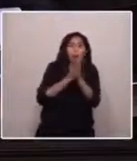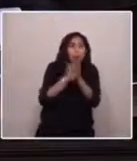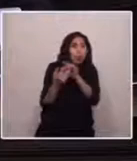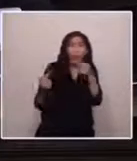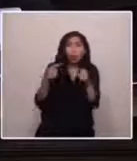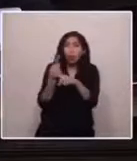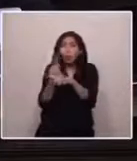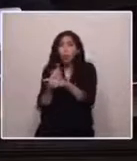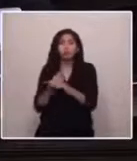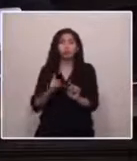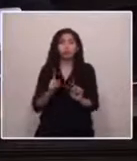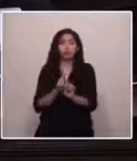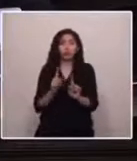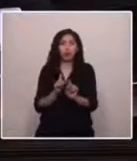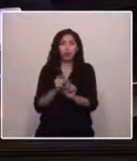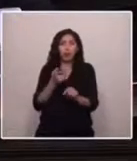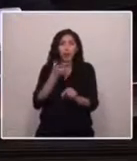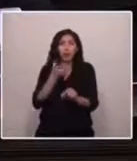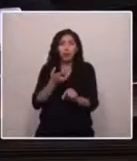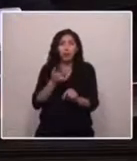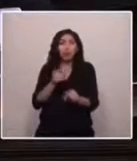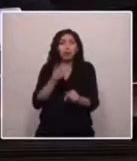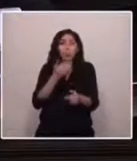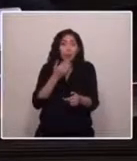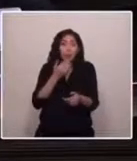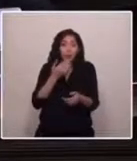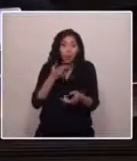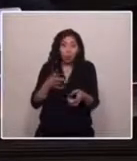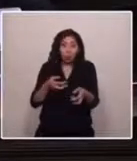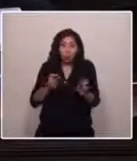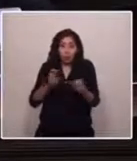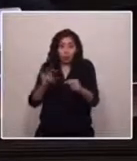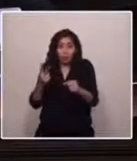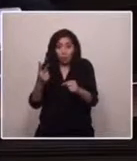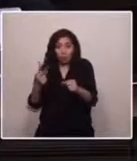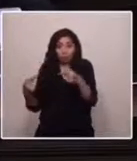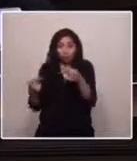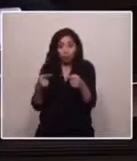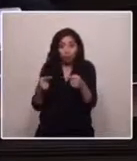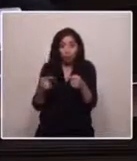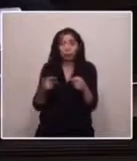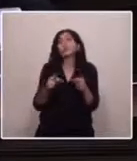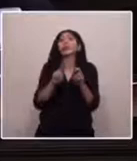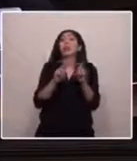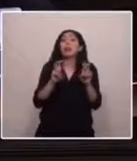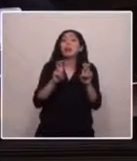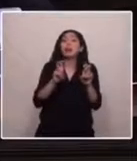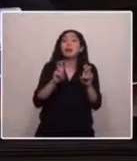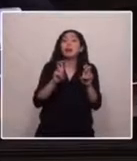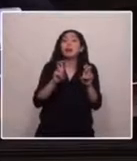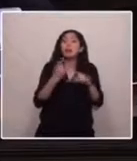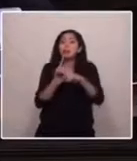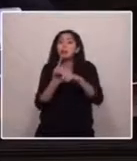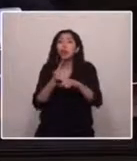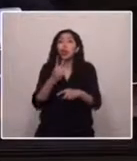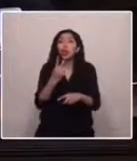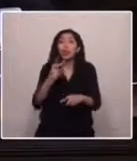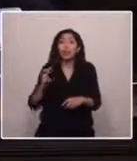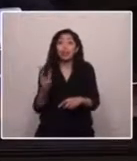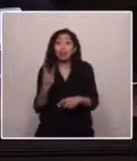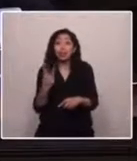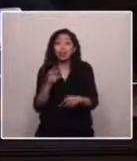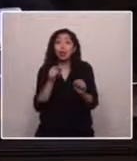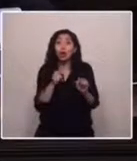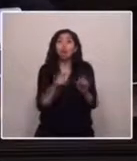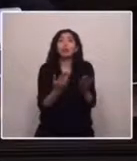de eso con ausencia de reglas con ausencia del reglamento de votación es complejo y eso fue lo que se administró